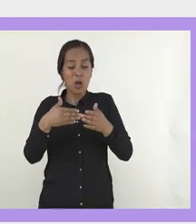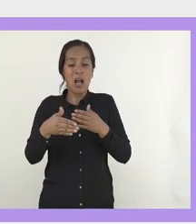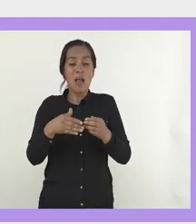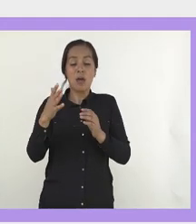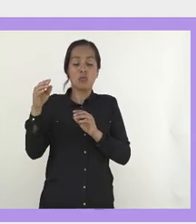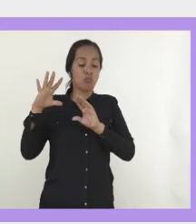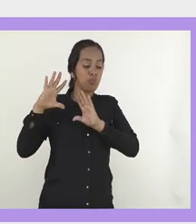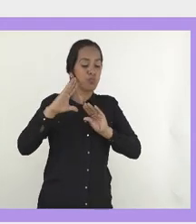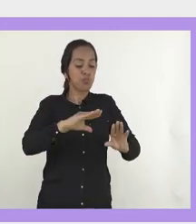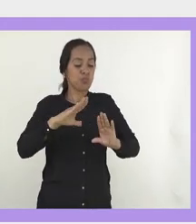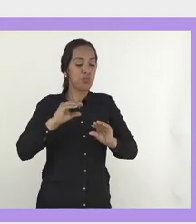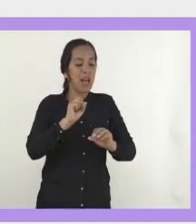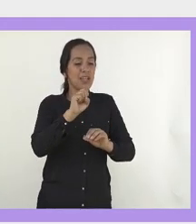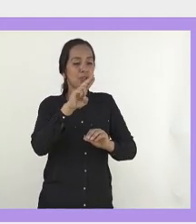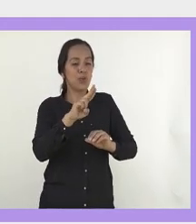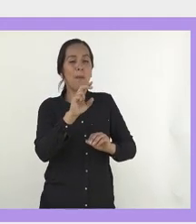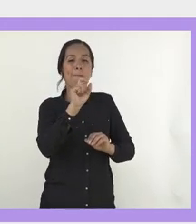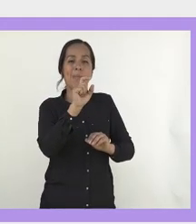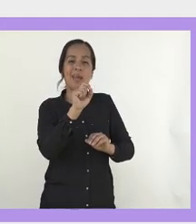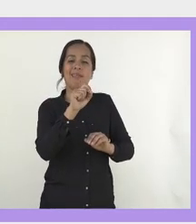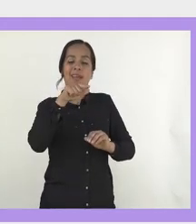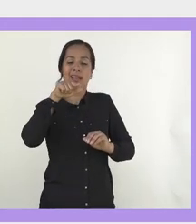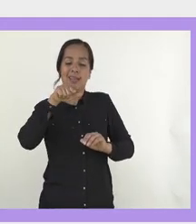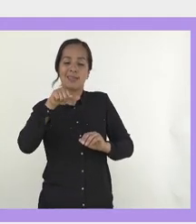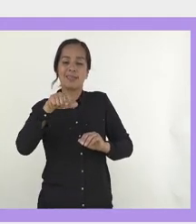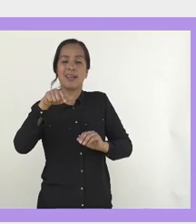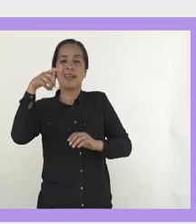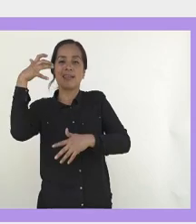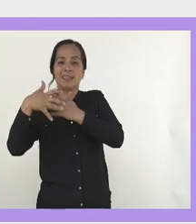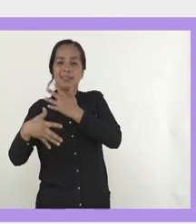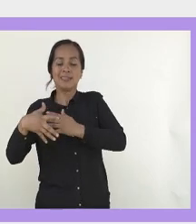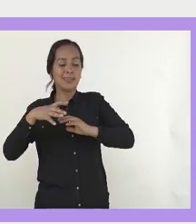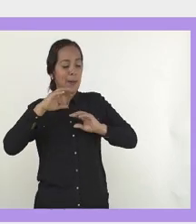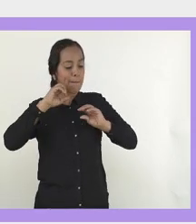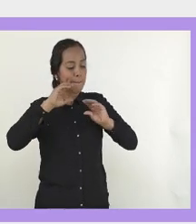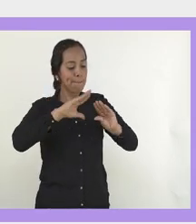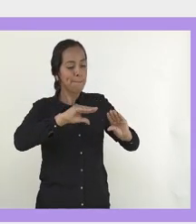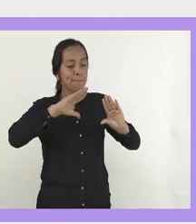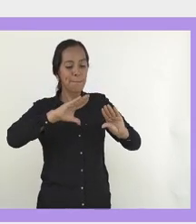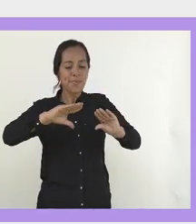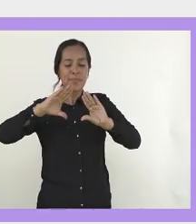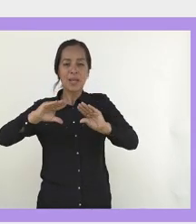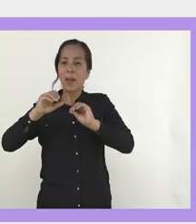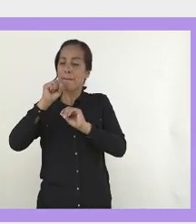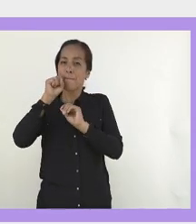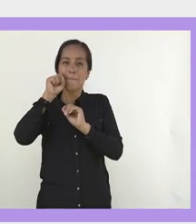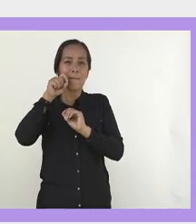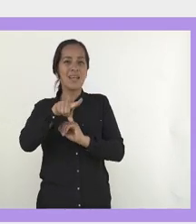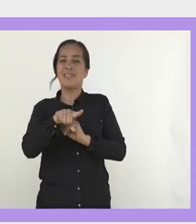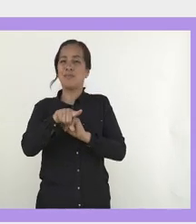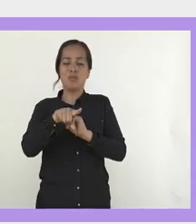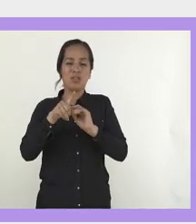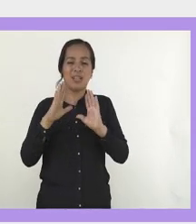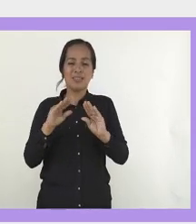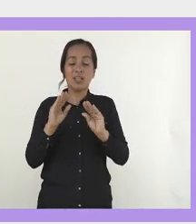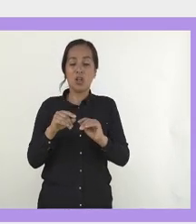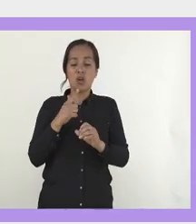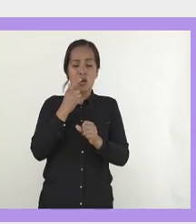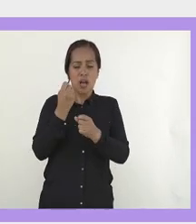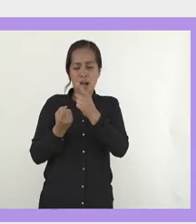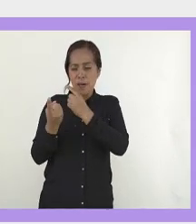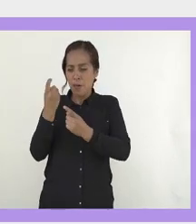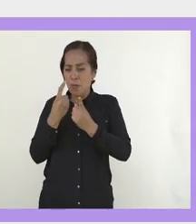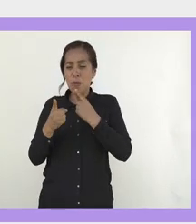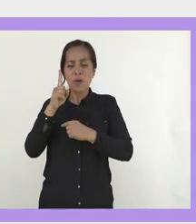17 y a la 15 para que de esta forma las jugadoras que se han detectadas entiendan